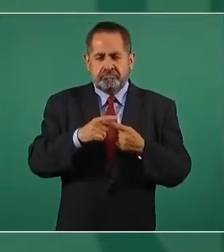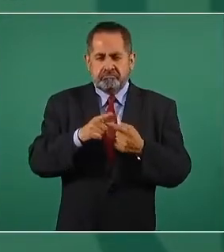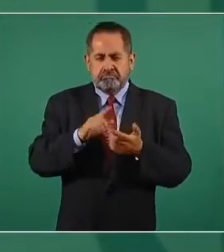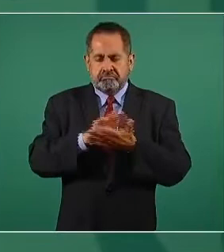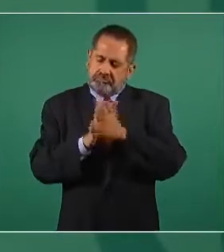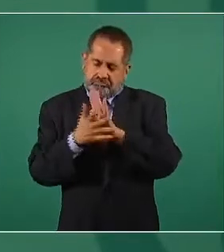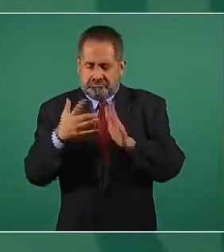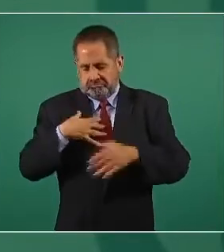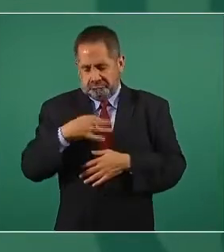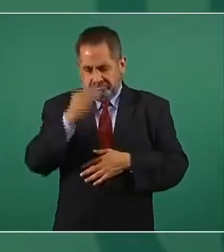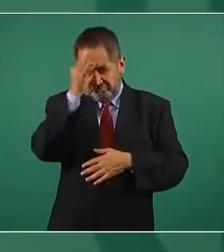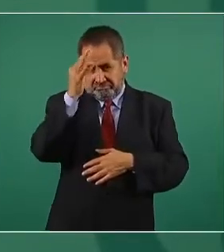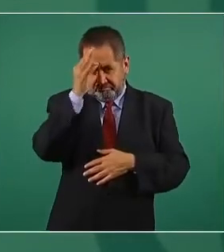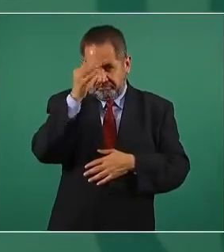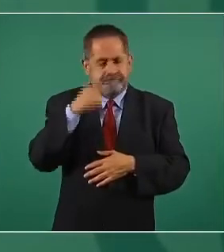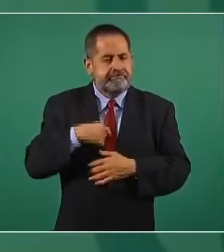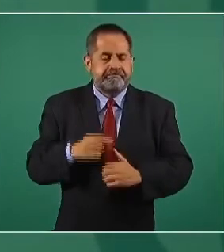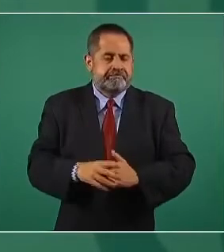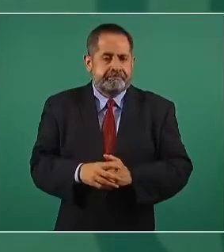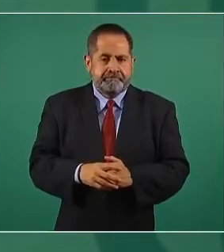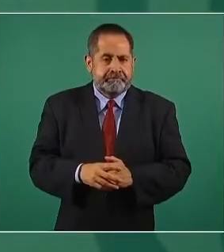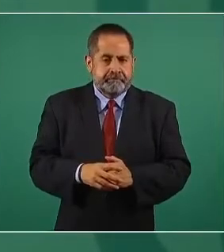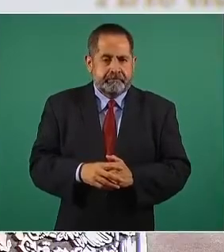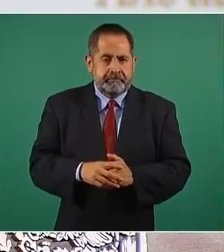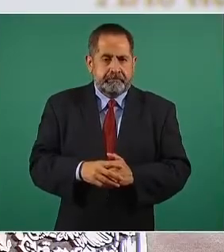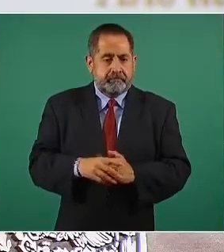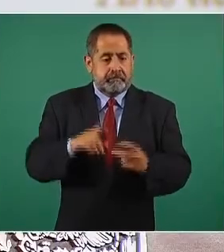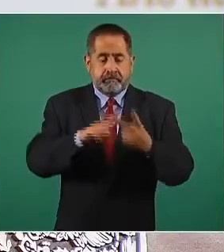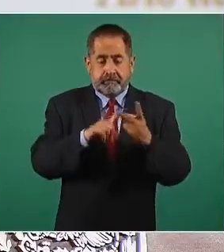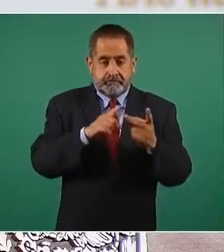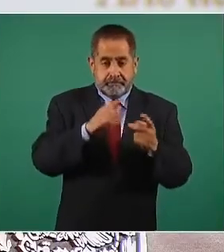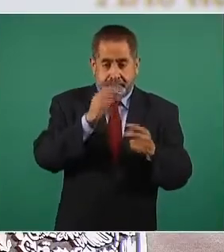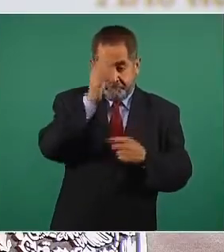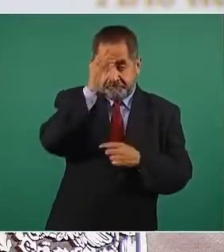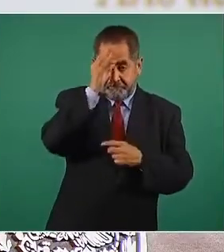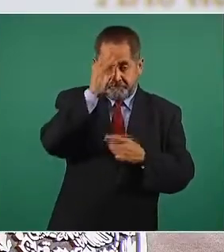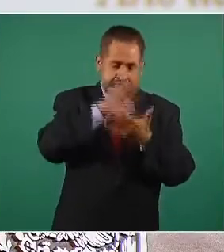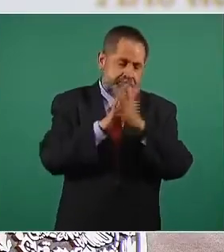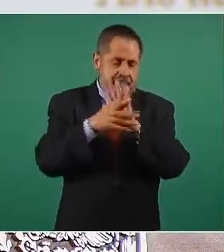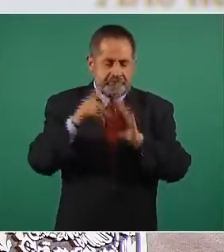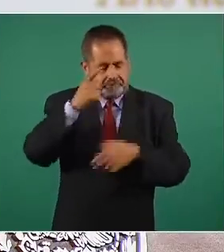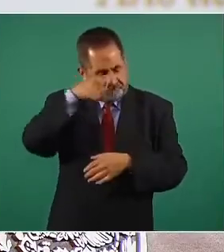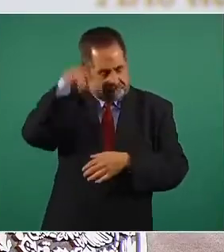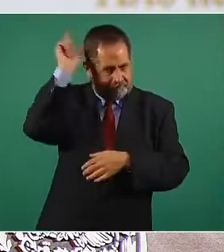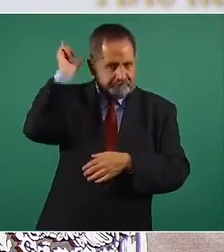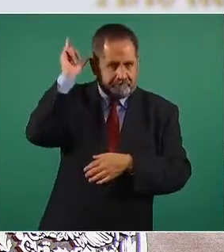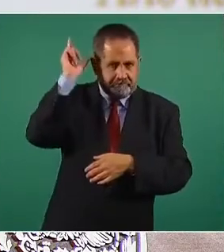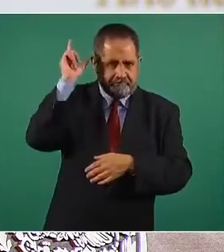atonta a los inteligentes y a los tontos los vuelve locos.